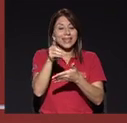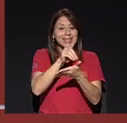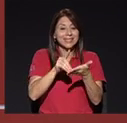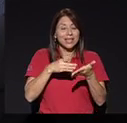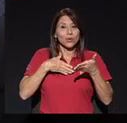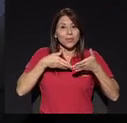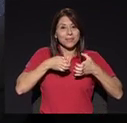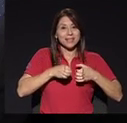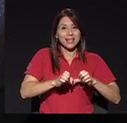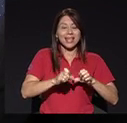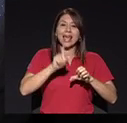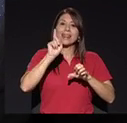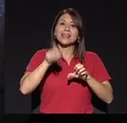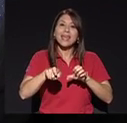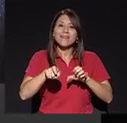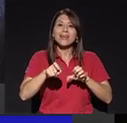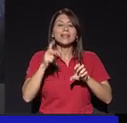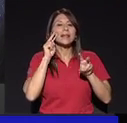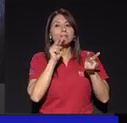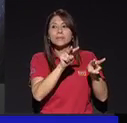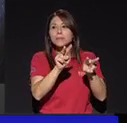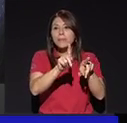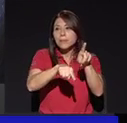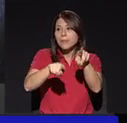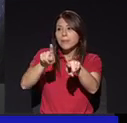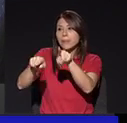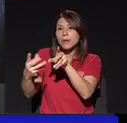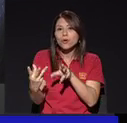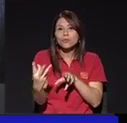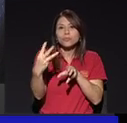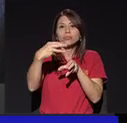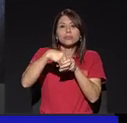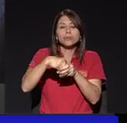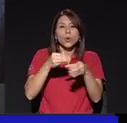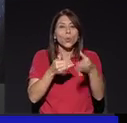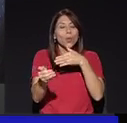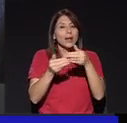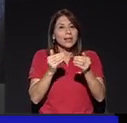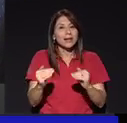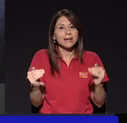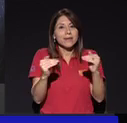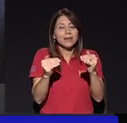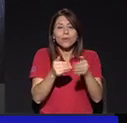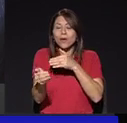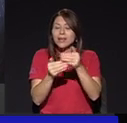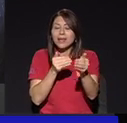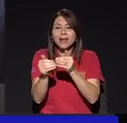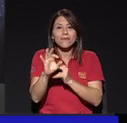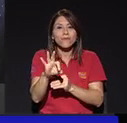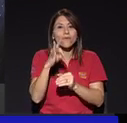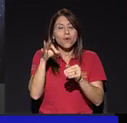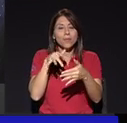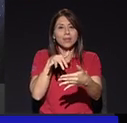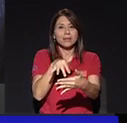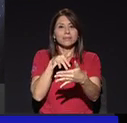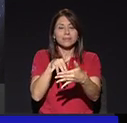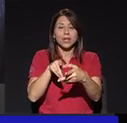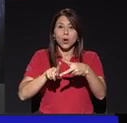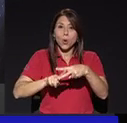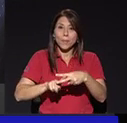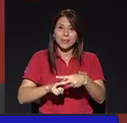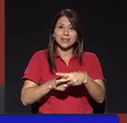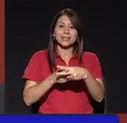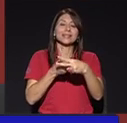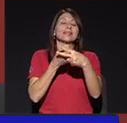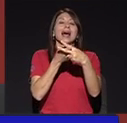estrategia tiene que ser inclusiva de esa diversidad que tengo en cualquier nivel y modalidad en que me encuentro. Y comenzar a diseñarlo